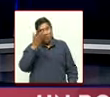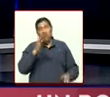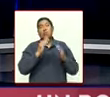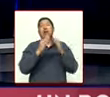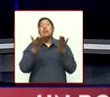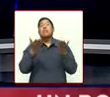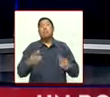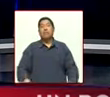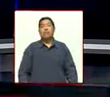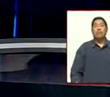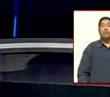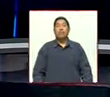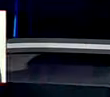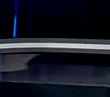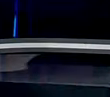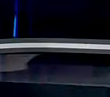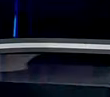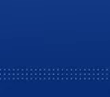casa.